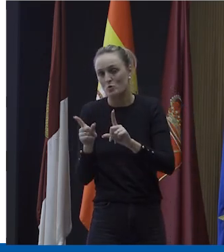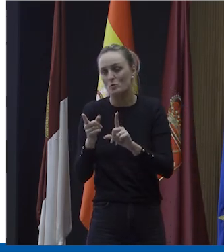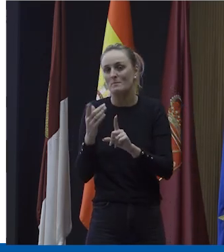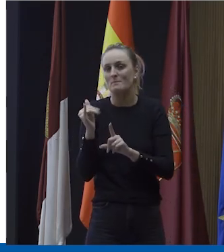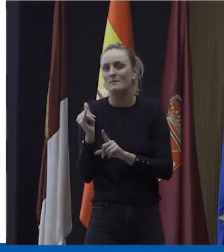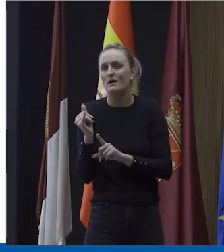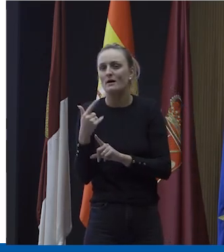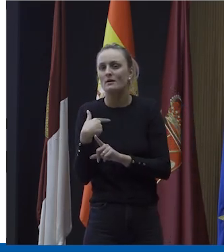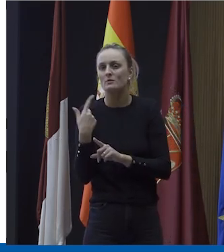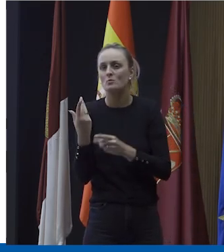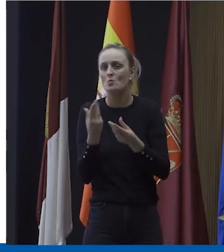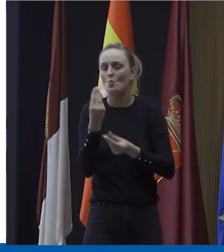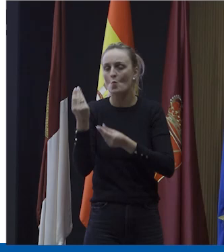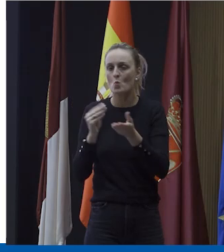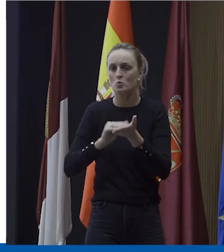mandan